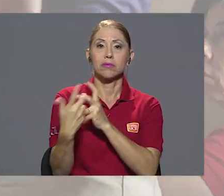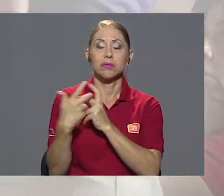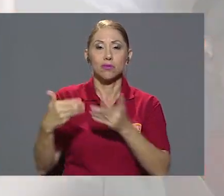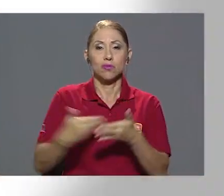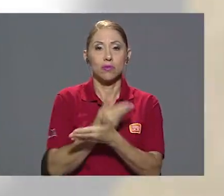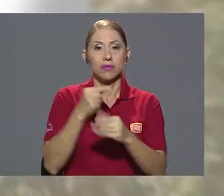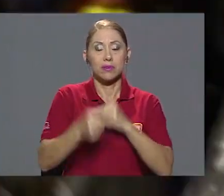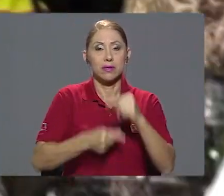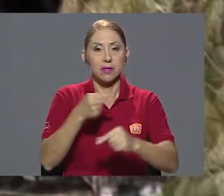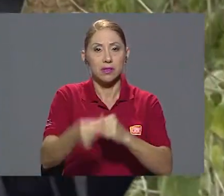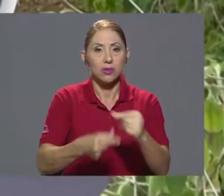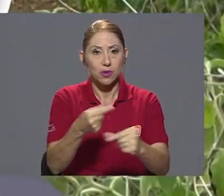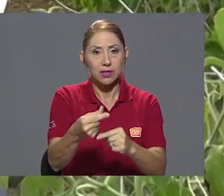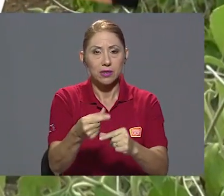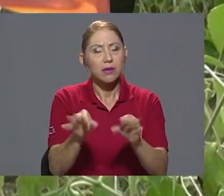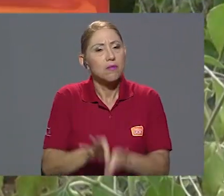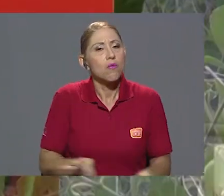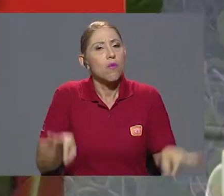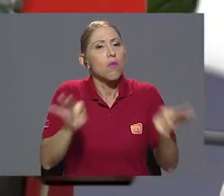docencia.